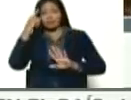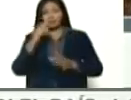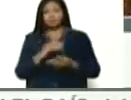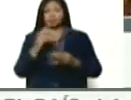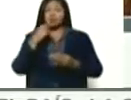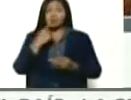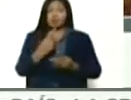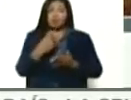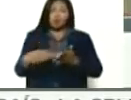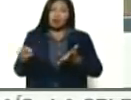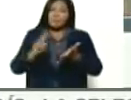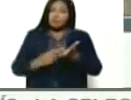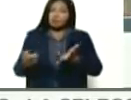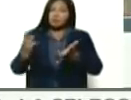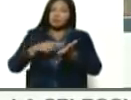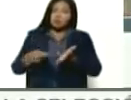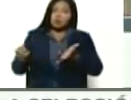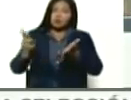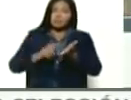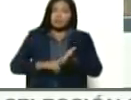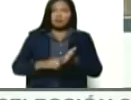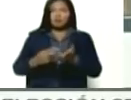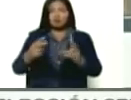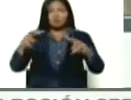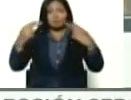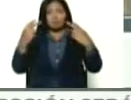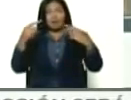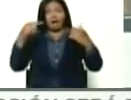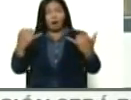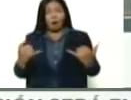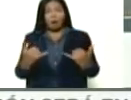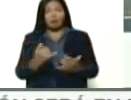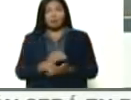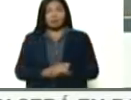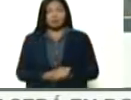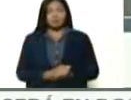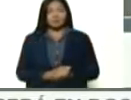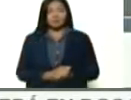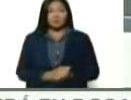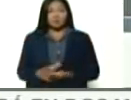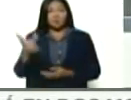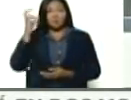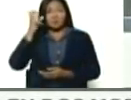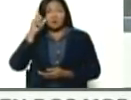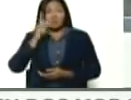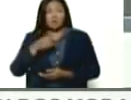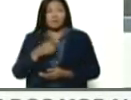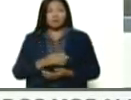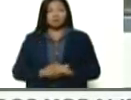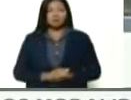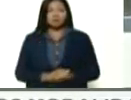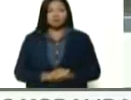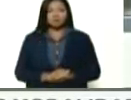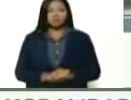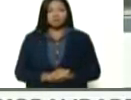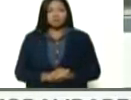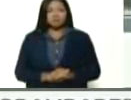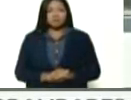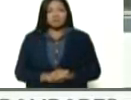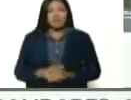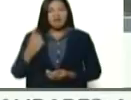a todos ya todas los que me ven y los que me escuchan debemos